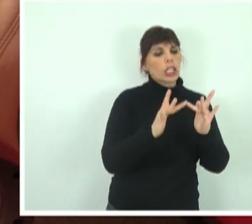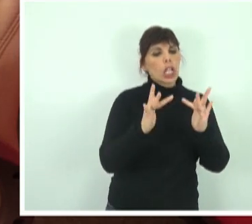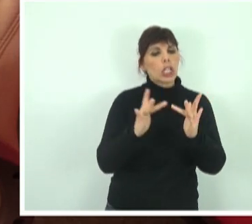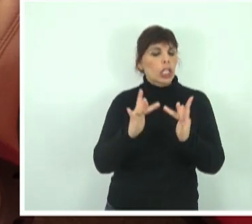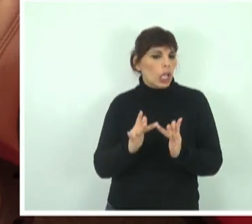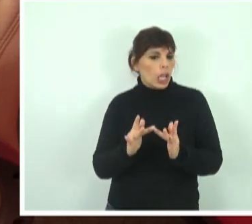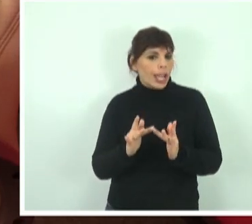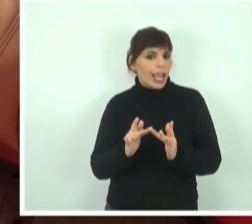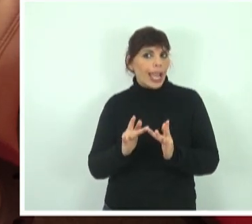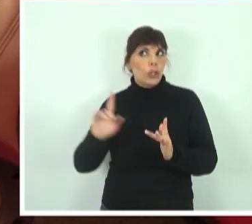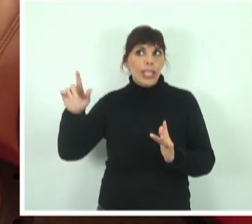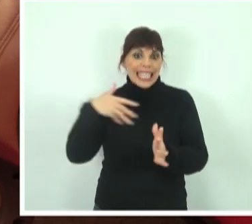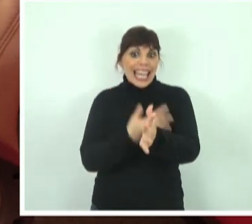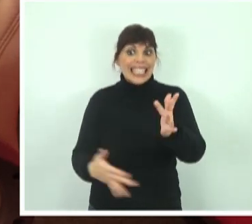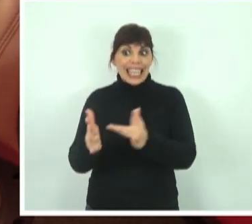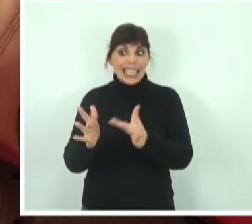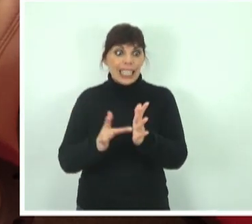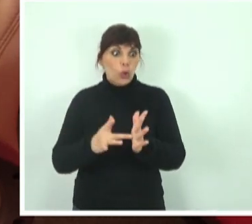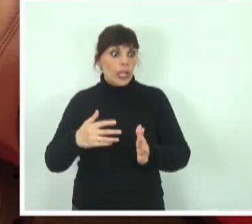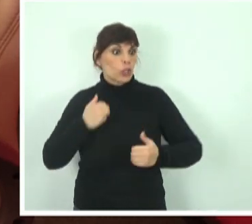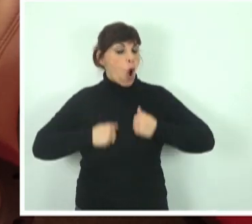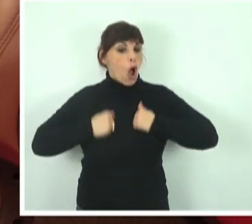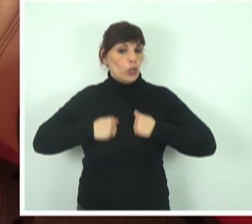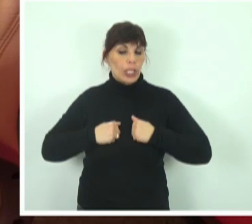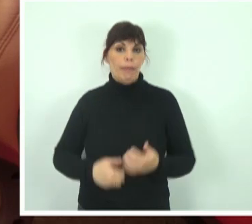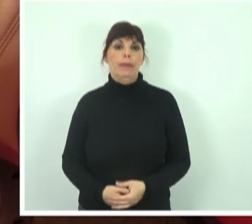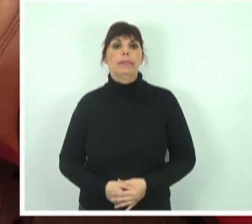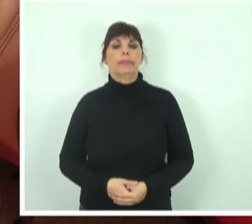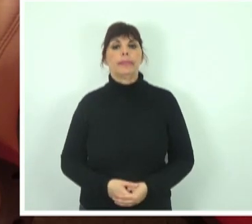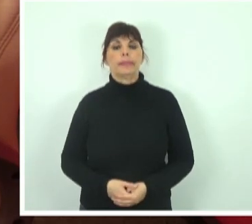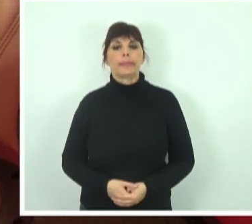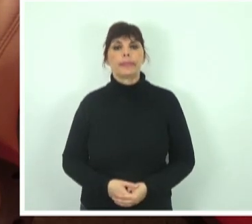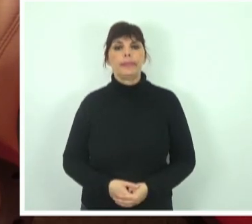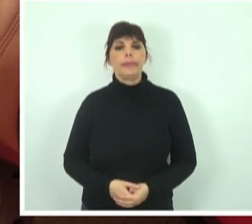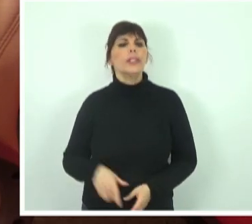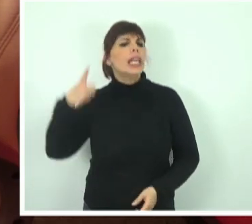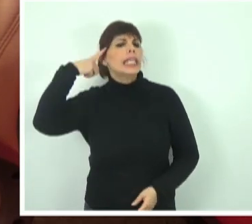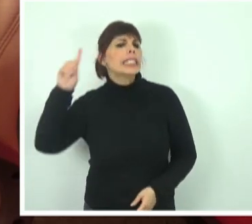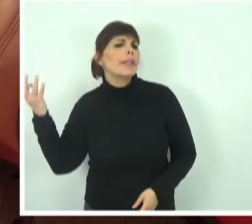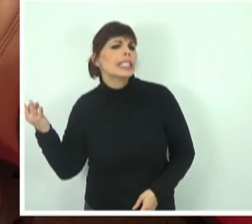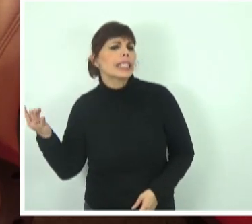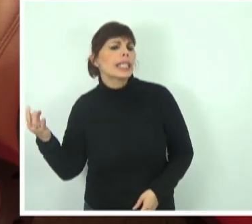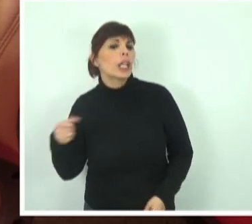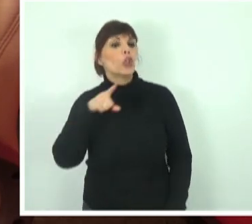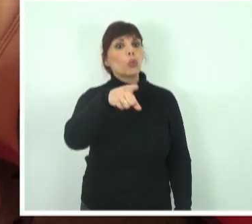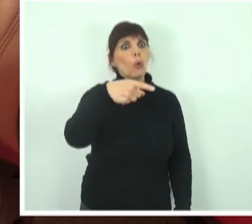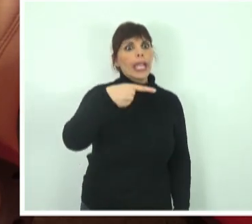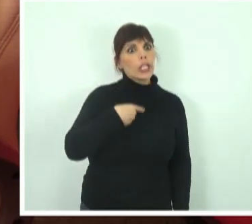lo casi más importante. ¿Sabías que tú y yo tenemos una